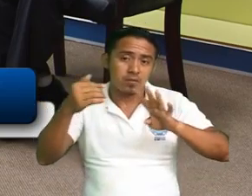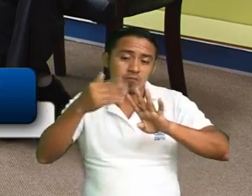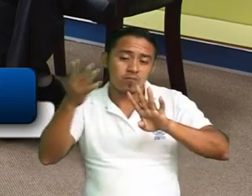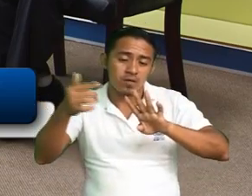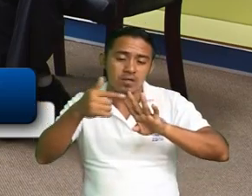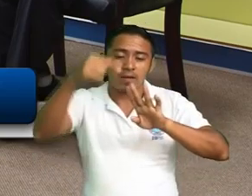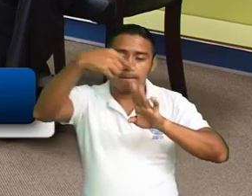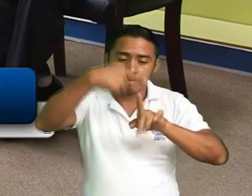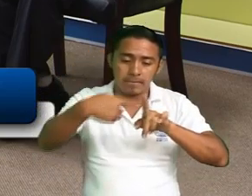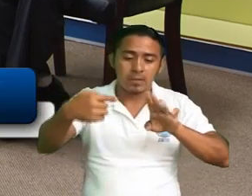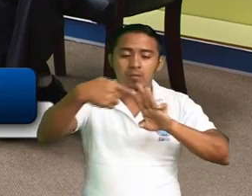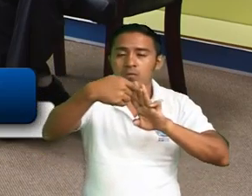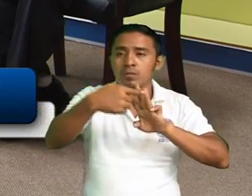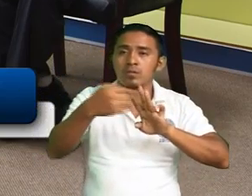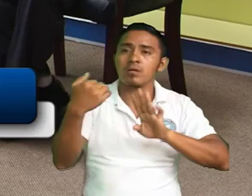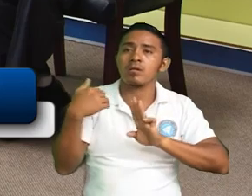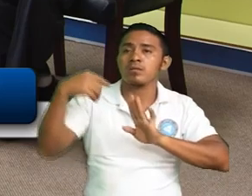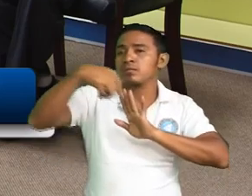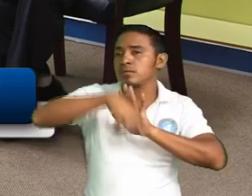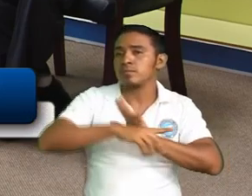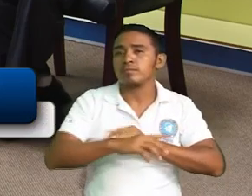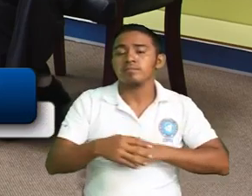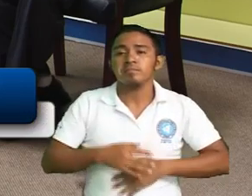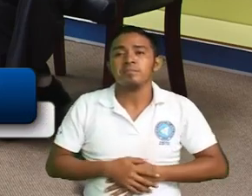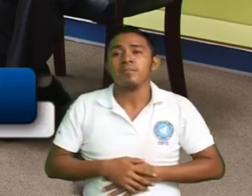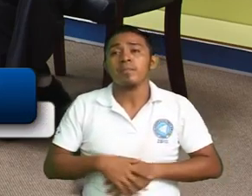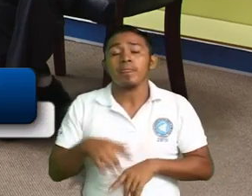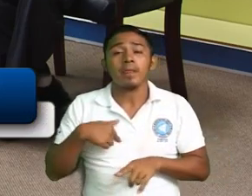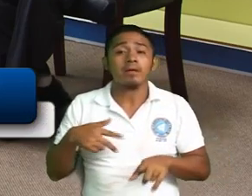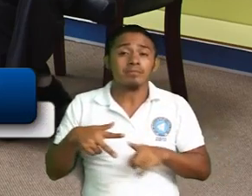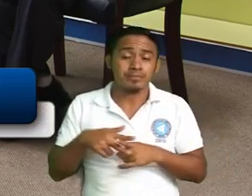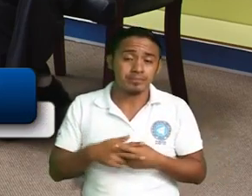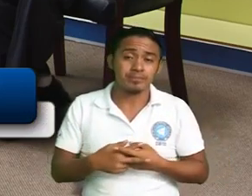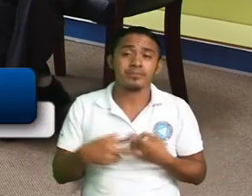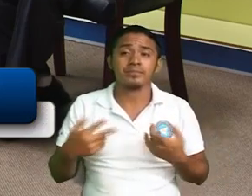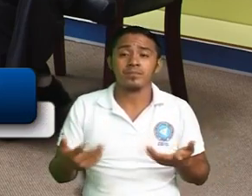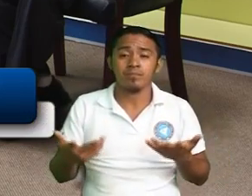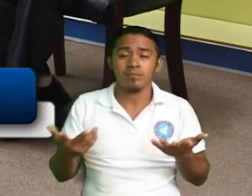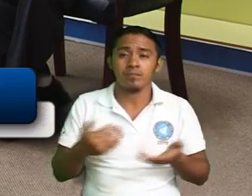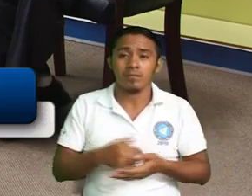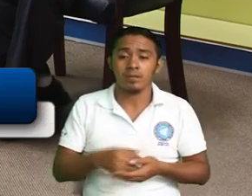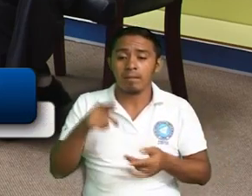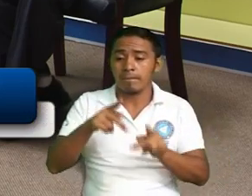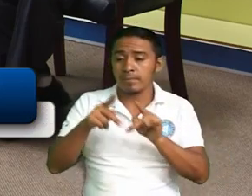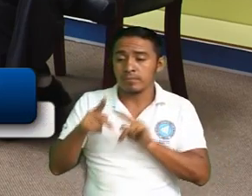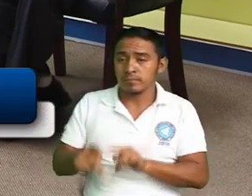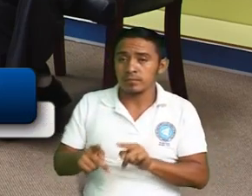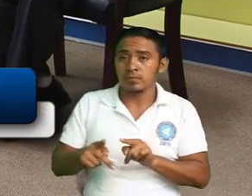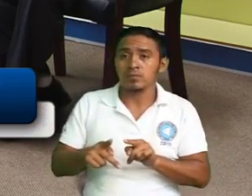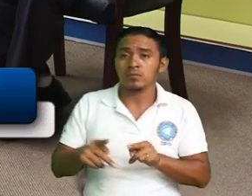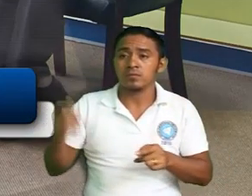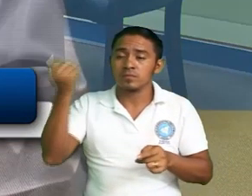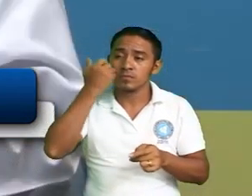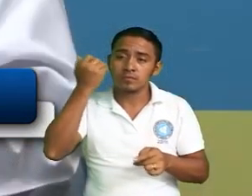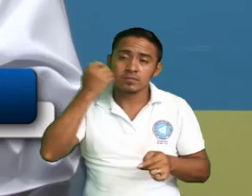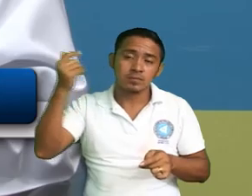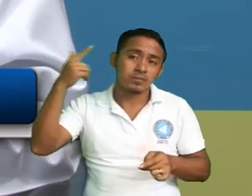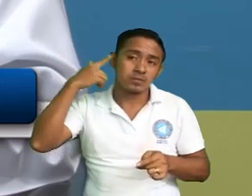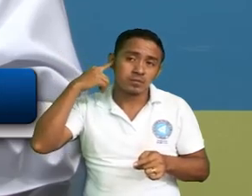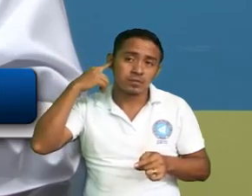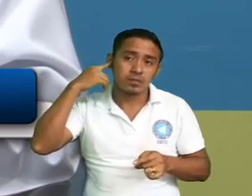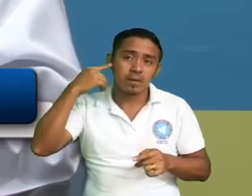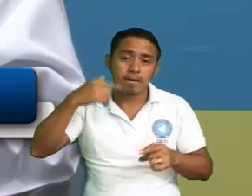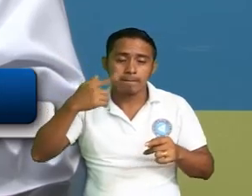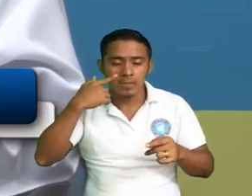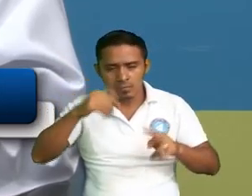interno? Lo más recomendable para comenzar en el tratamiento de un paciente con infecciones en el oído es ver